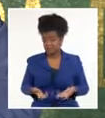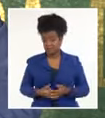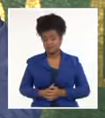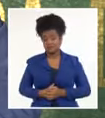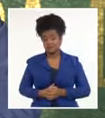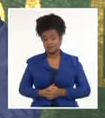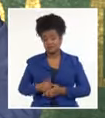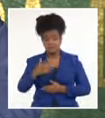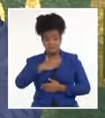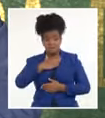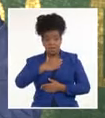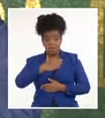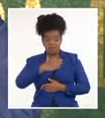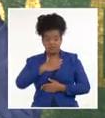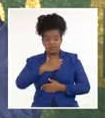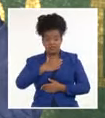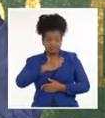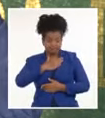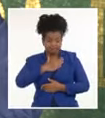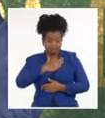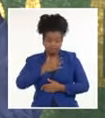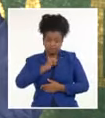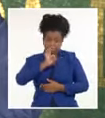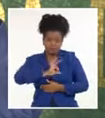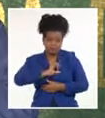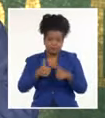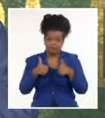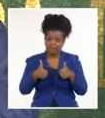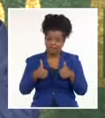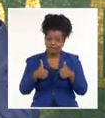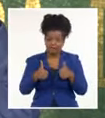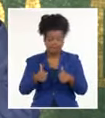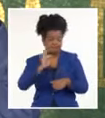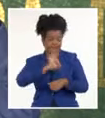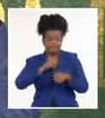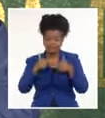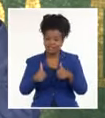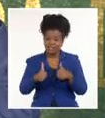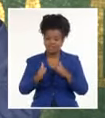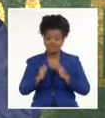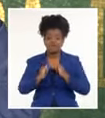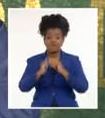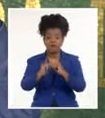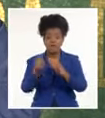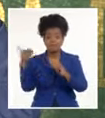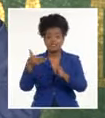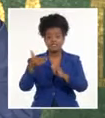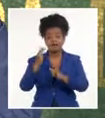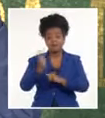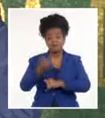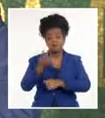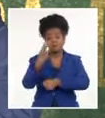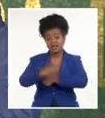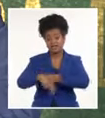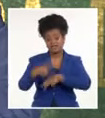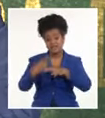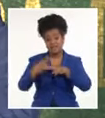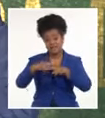un verdadero, una satisfacción, por ejemplo, anunciar la presencia de Santa Lucía en nuestra cumbre.